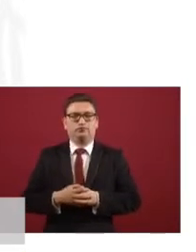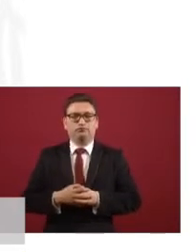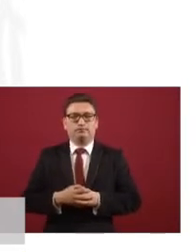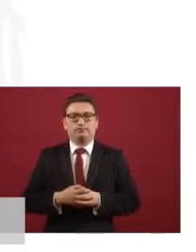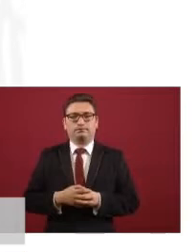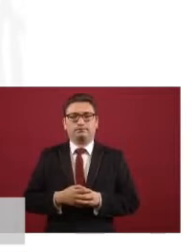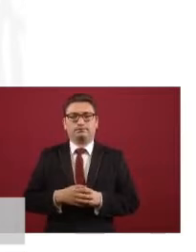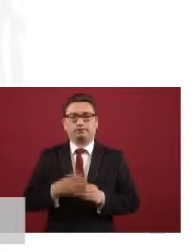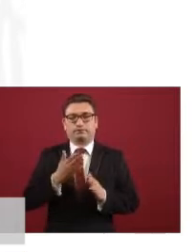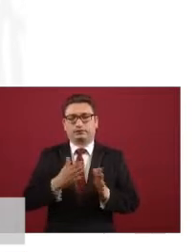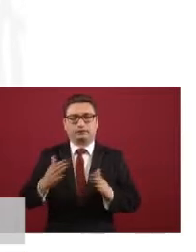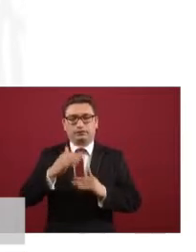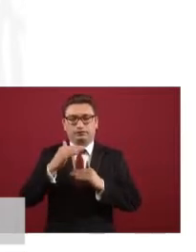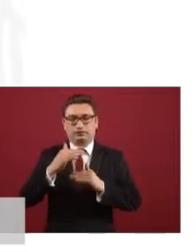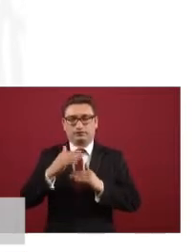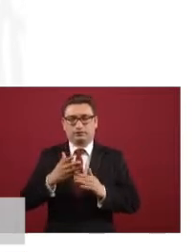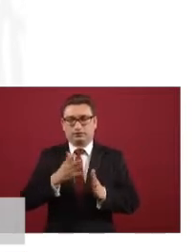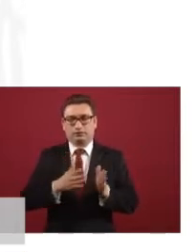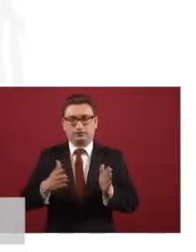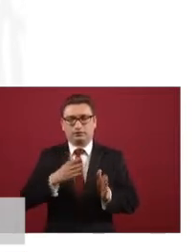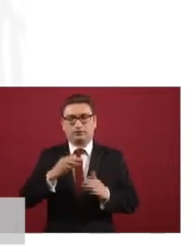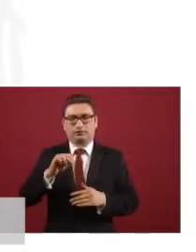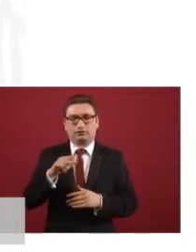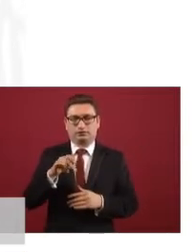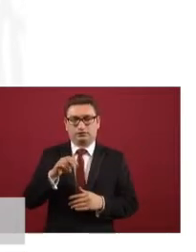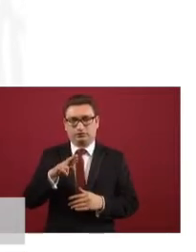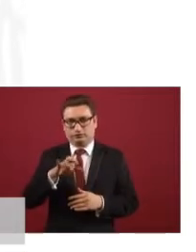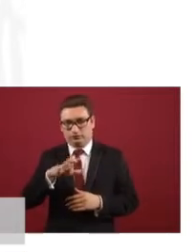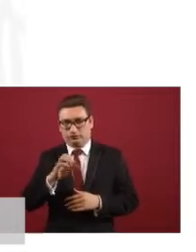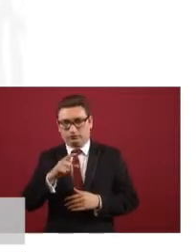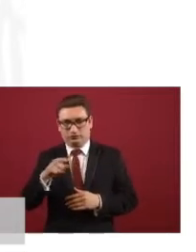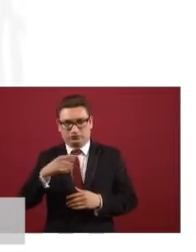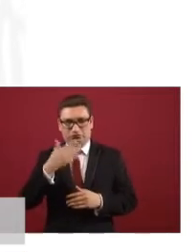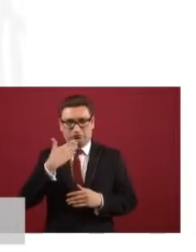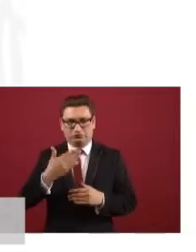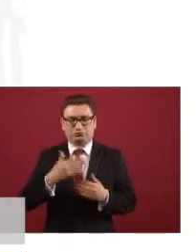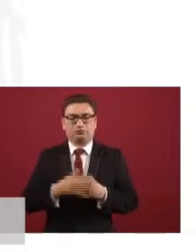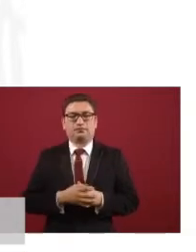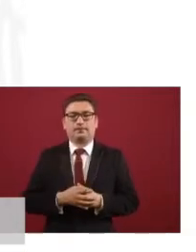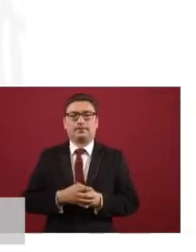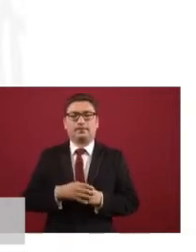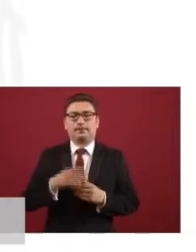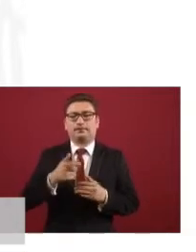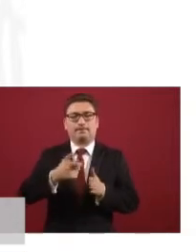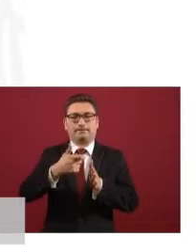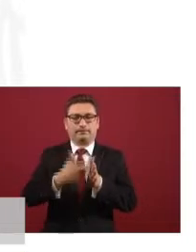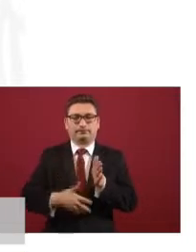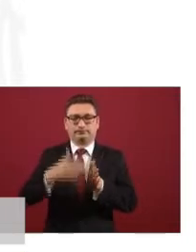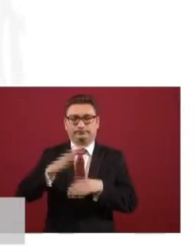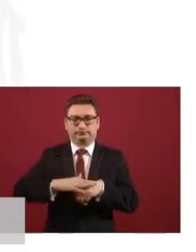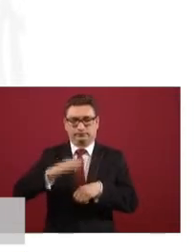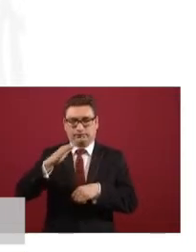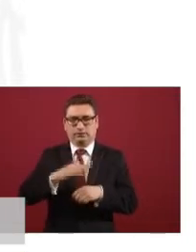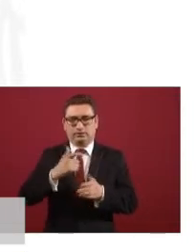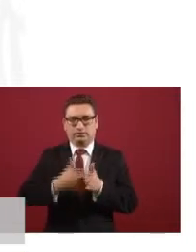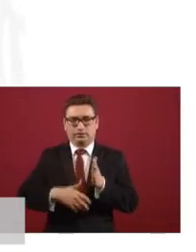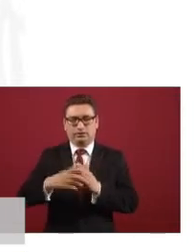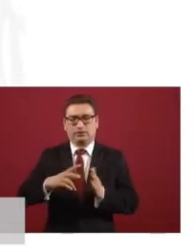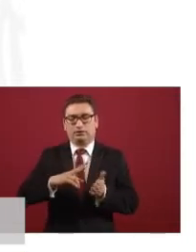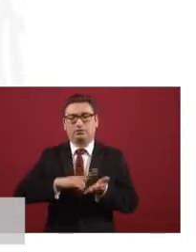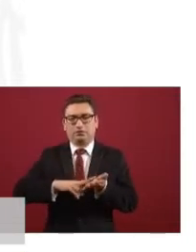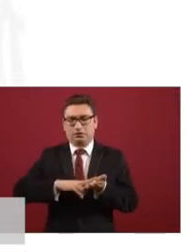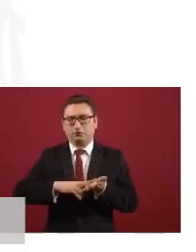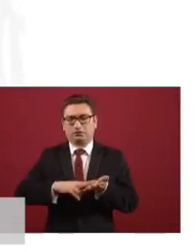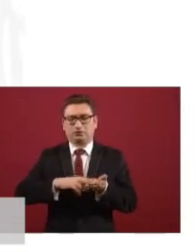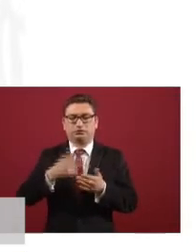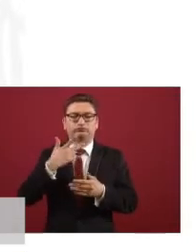En lugar de declarar emergencia climática por el medio ambiente, se realizan acciones de reforestación, de recuperación y acciones para evitar la destrucción